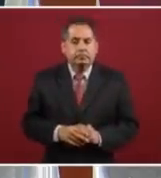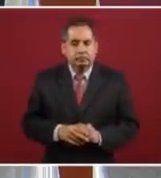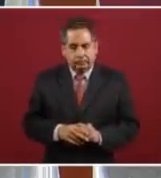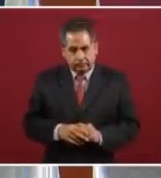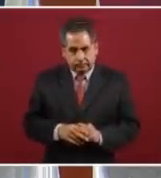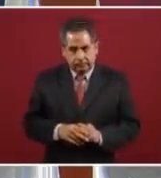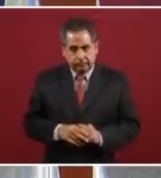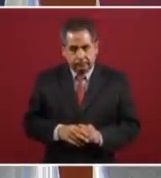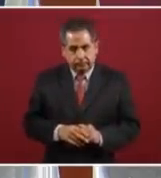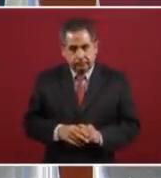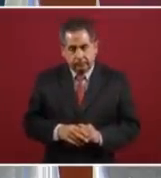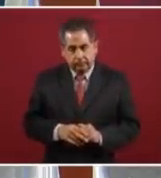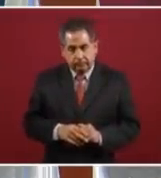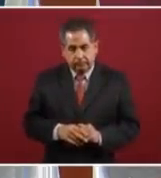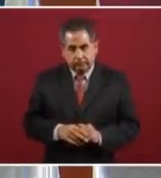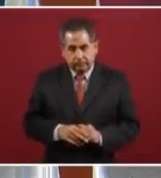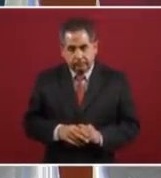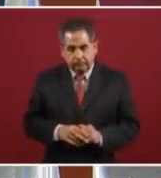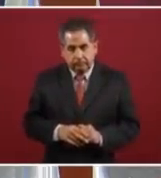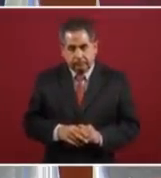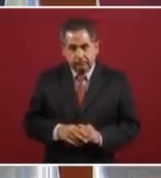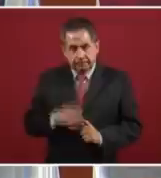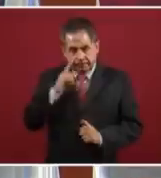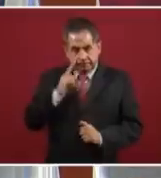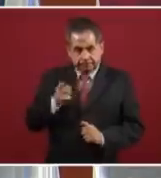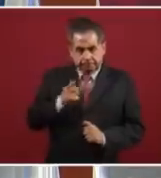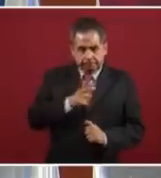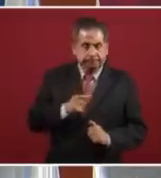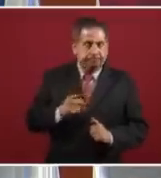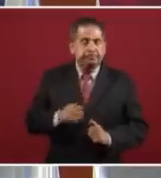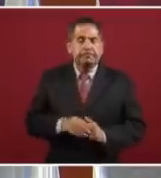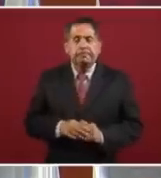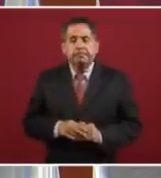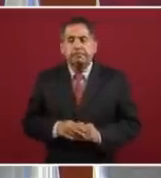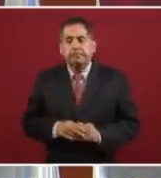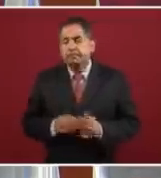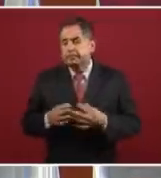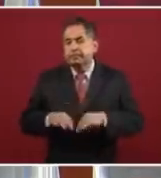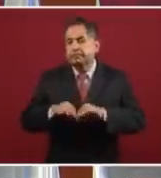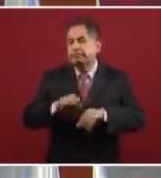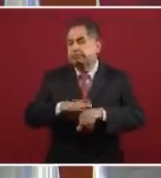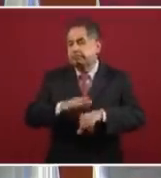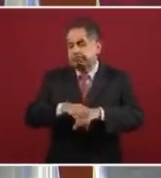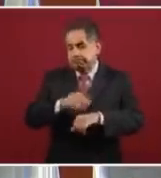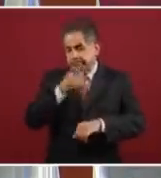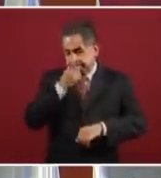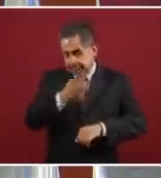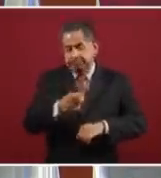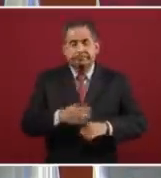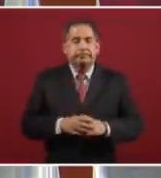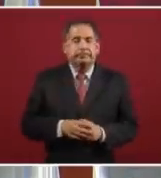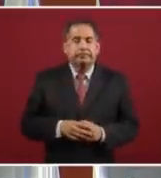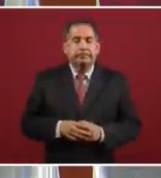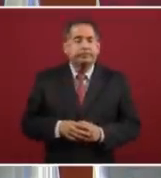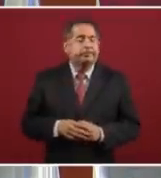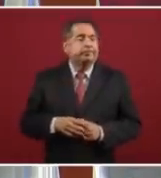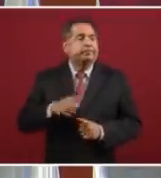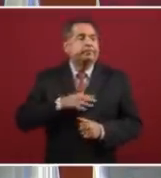Aquí también, si la regresan por favor, aquí también es importante señalar, hay